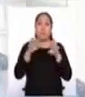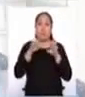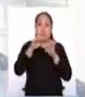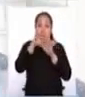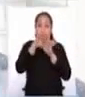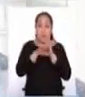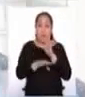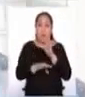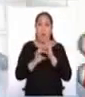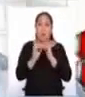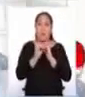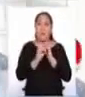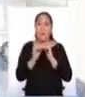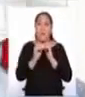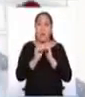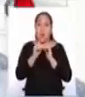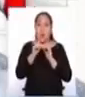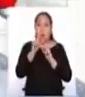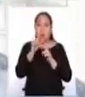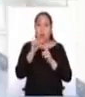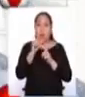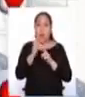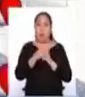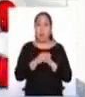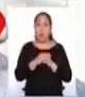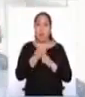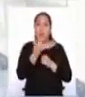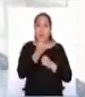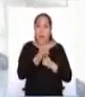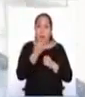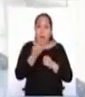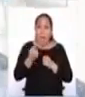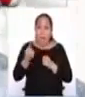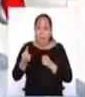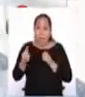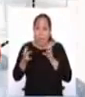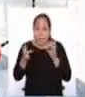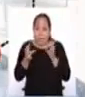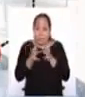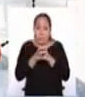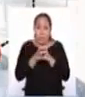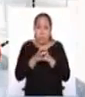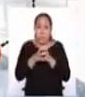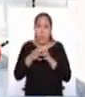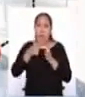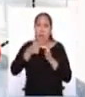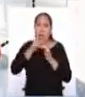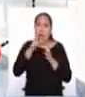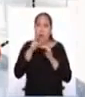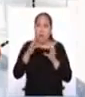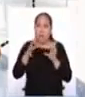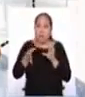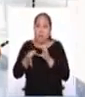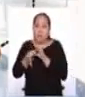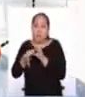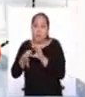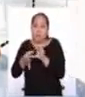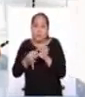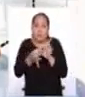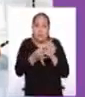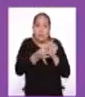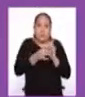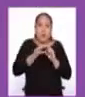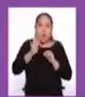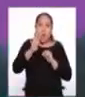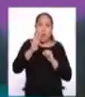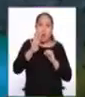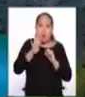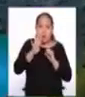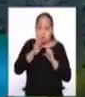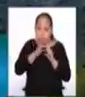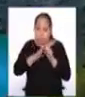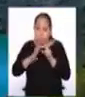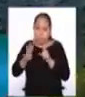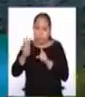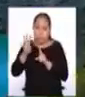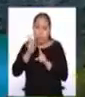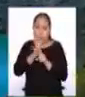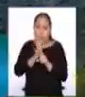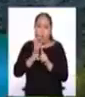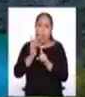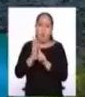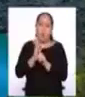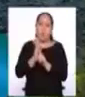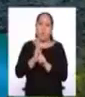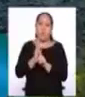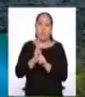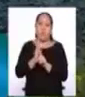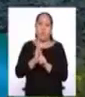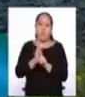0 grados Celsius, cada molécula de agua queda establemente unida a otras 4 moléculas. Cuando nos